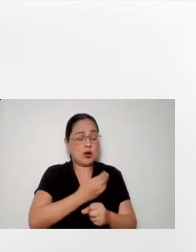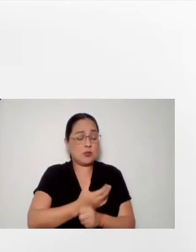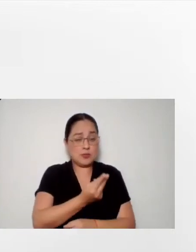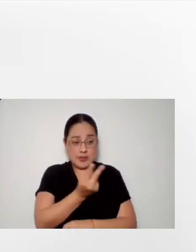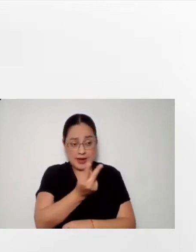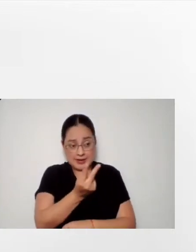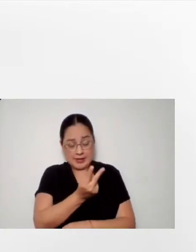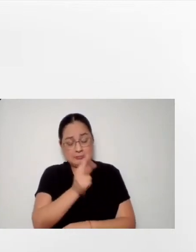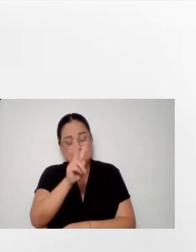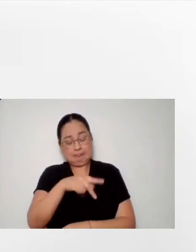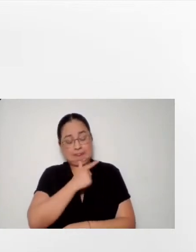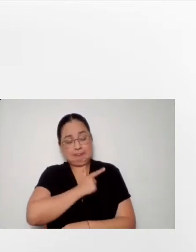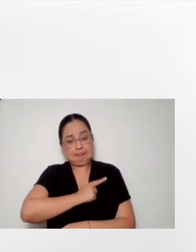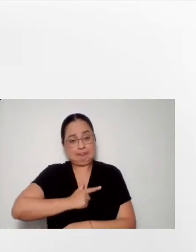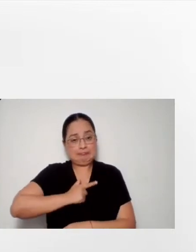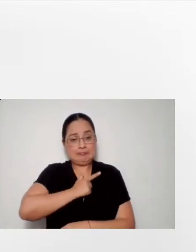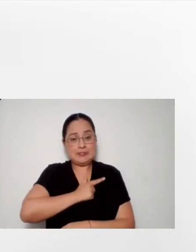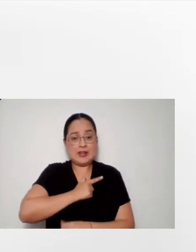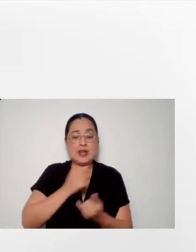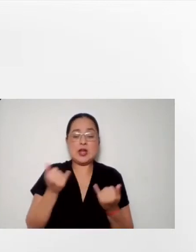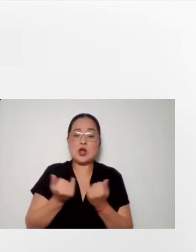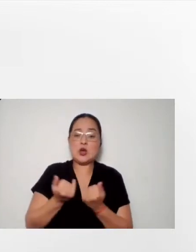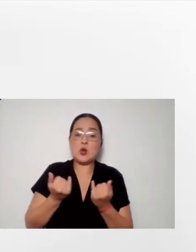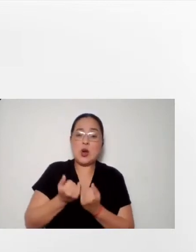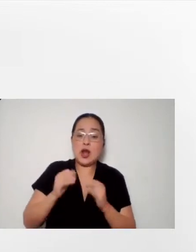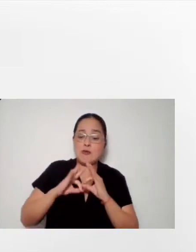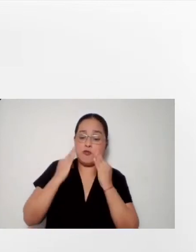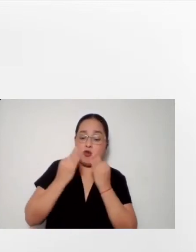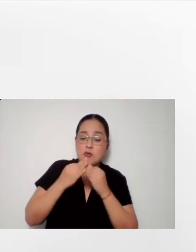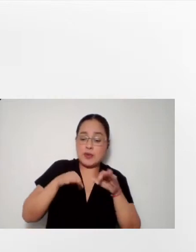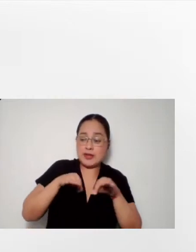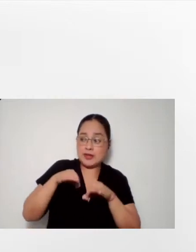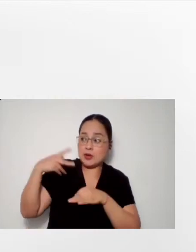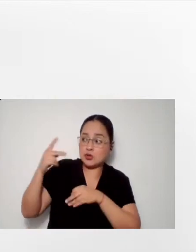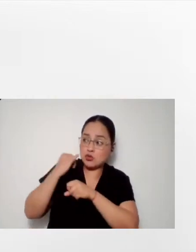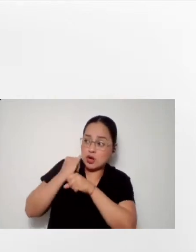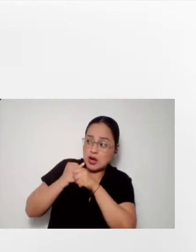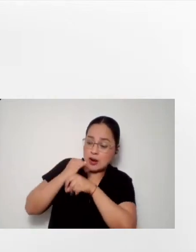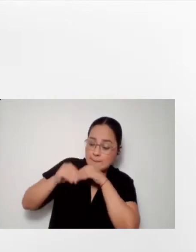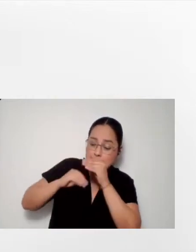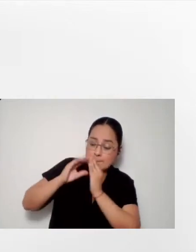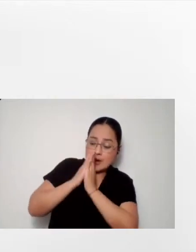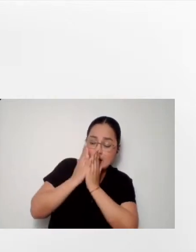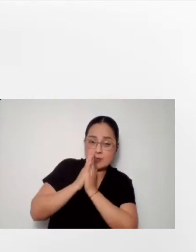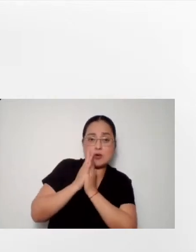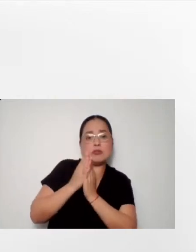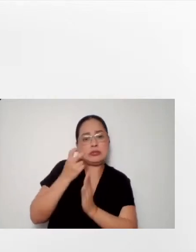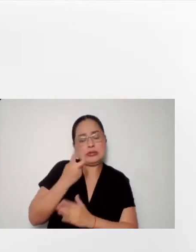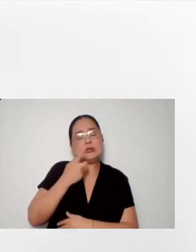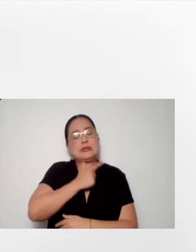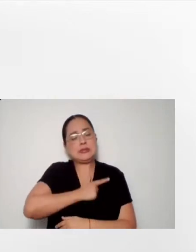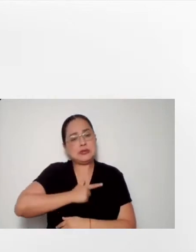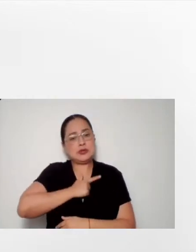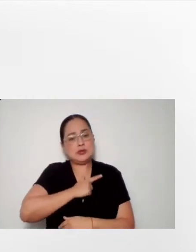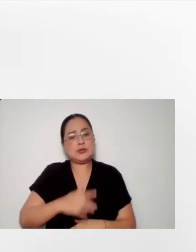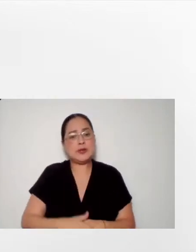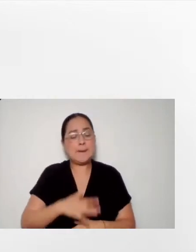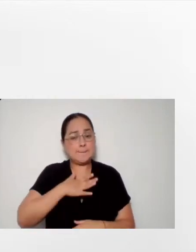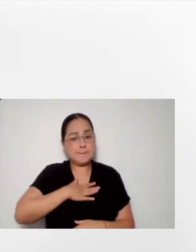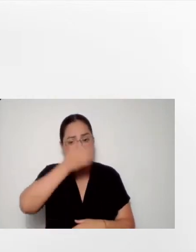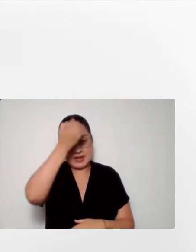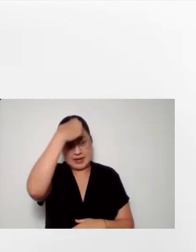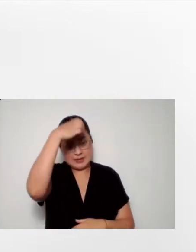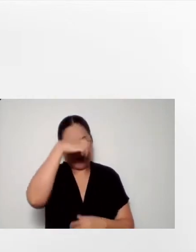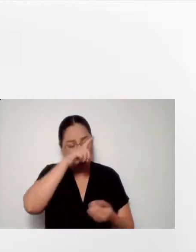sobre todo es un placer acompañar este tipo de trabajos académicos y si me lo permites te voy a hablar desde la experiencia de la labor jurisdiccional, que